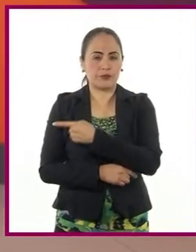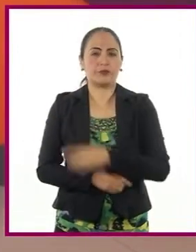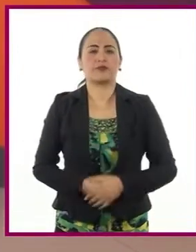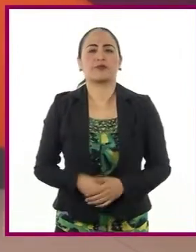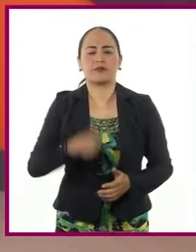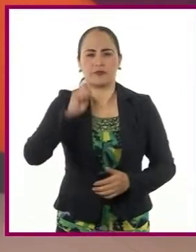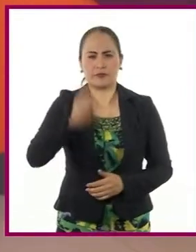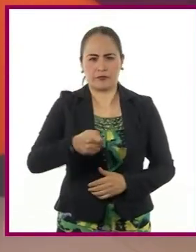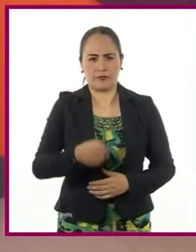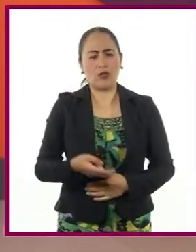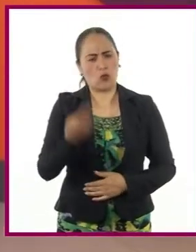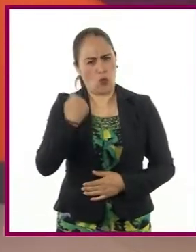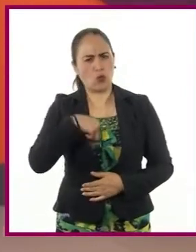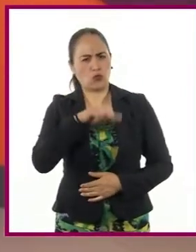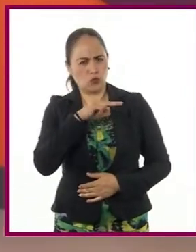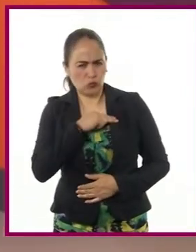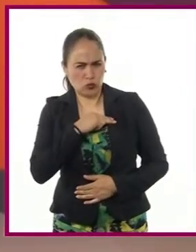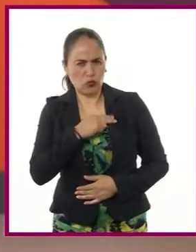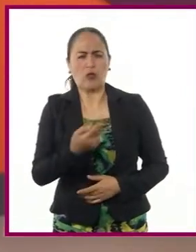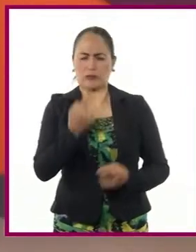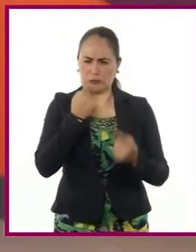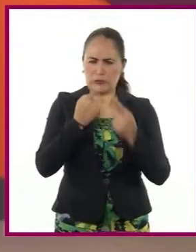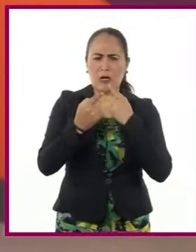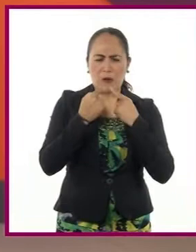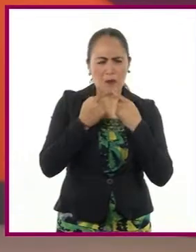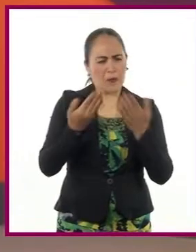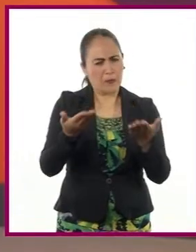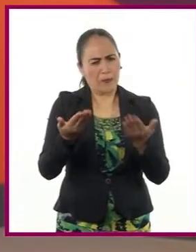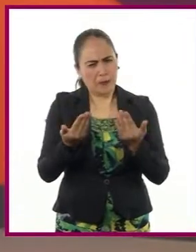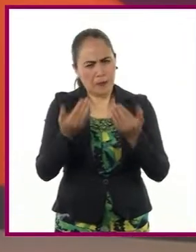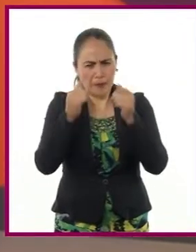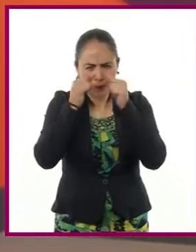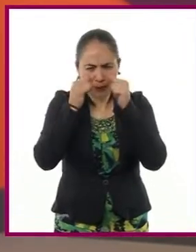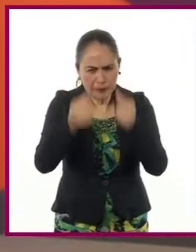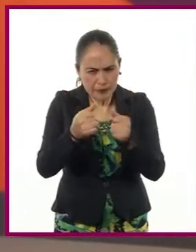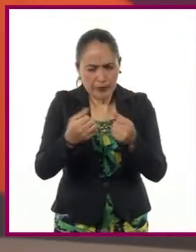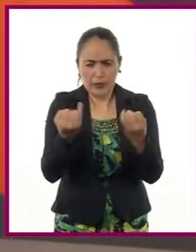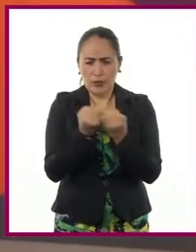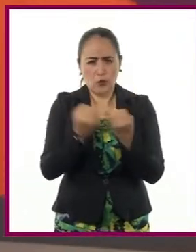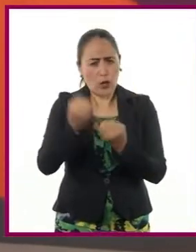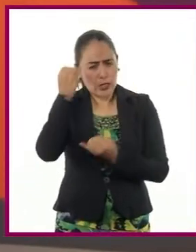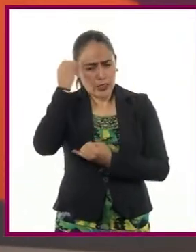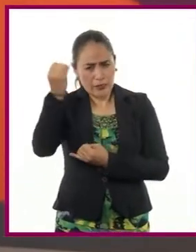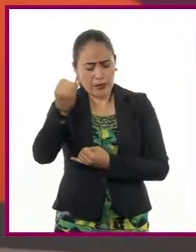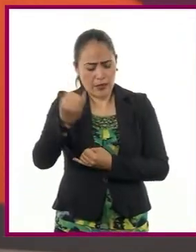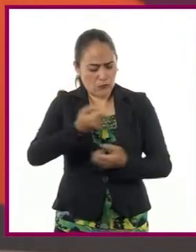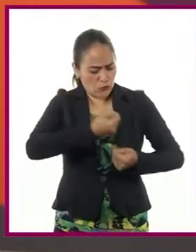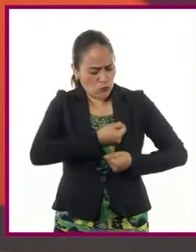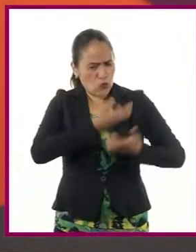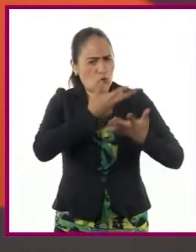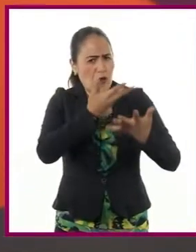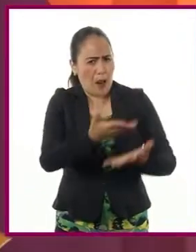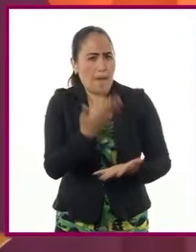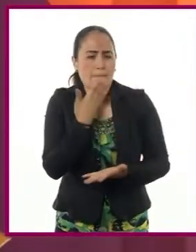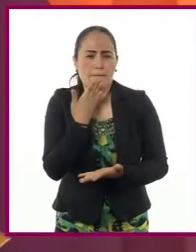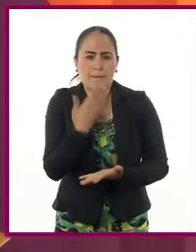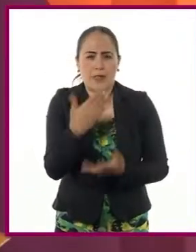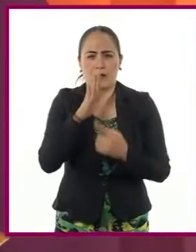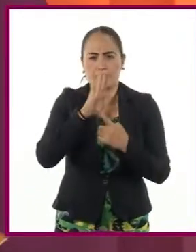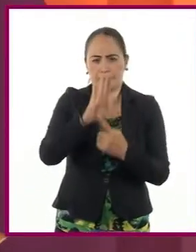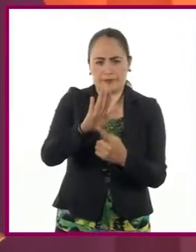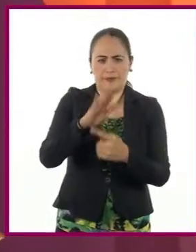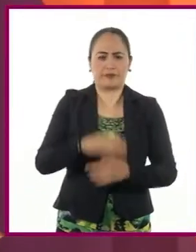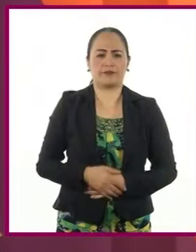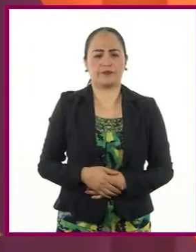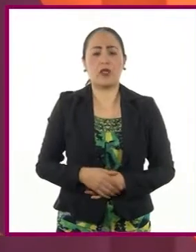estar dispuestas o dispuestos al diálogo, expresar claramente nuestras ideas con honestidad y eficacia. Sabré